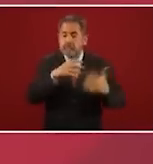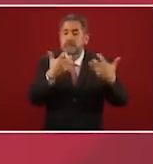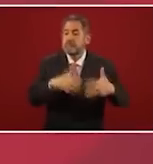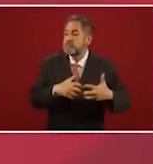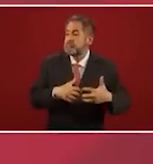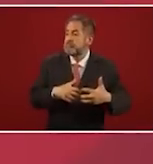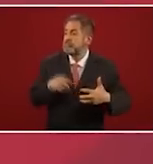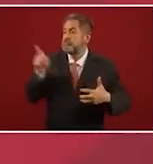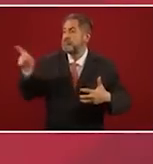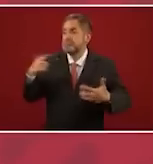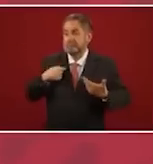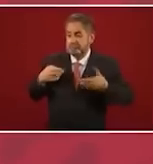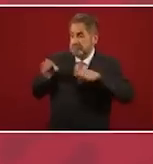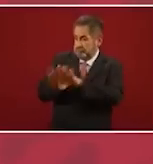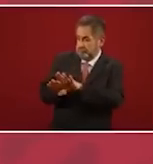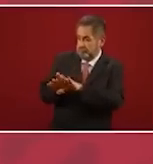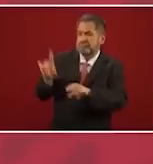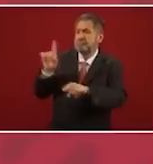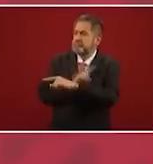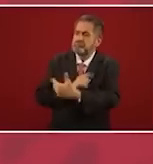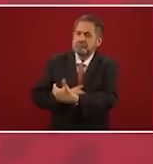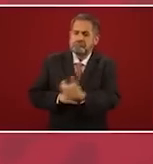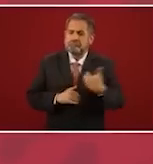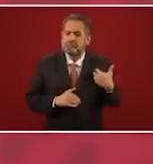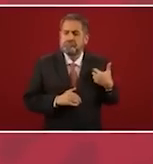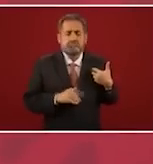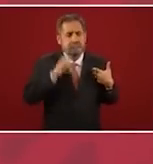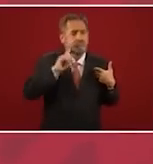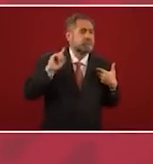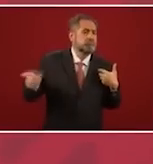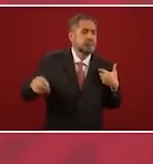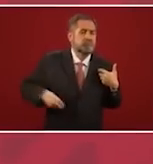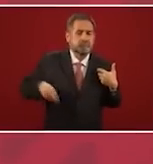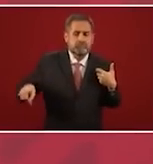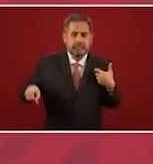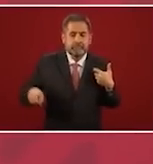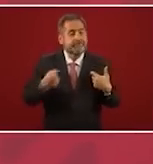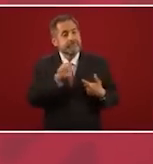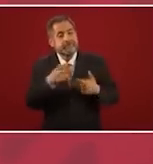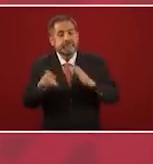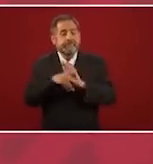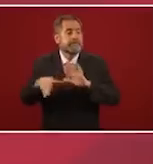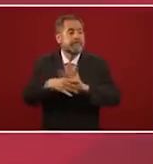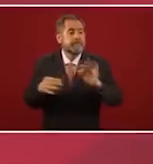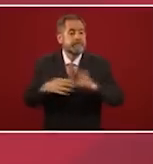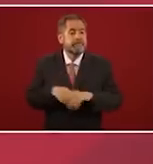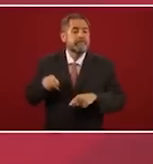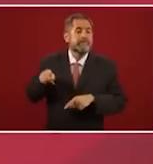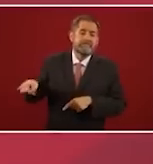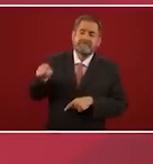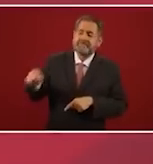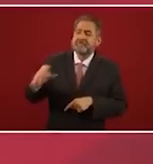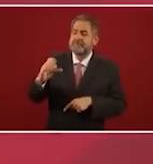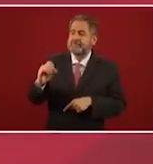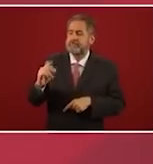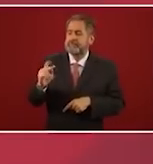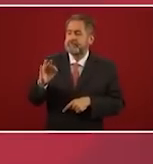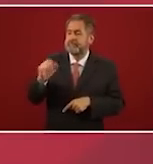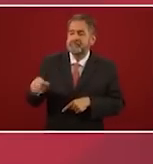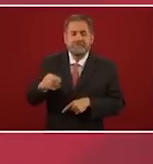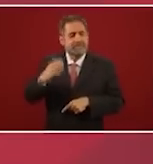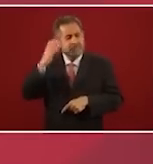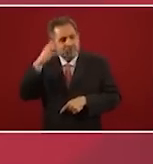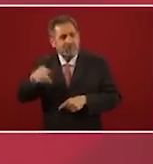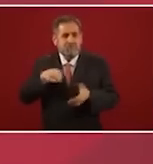es culpa de COFEPRIS, y algunos periodistas dijeron que la COFEPRIS era criminal porque estaba dejando